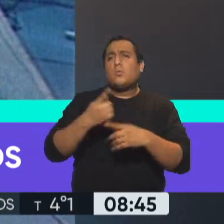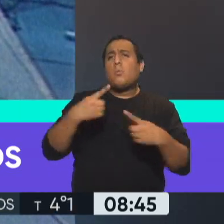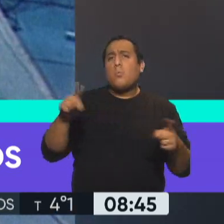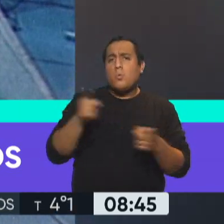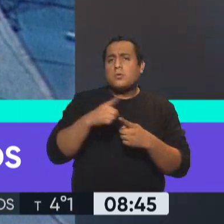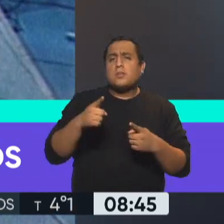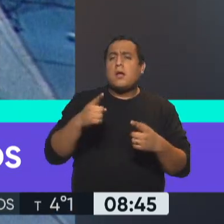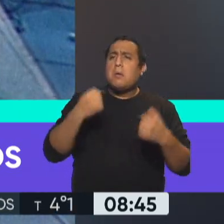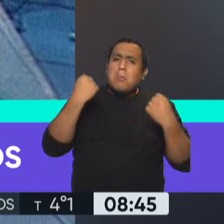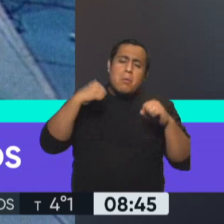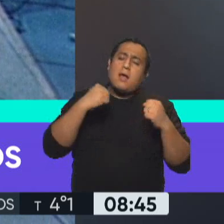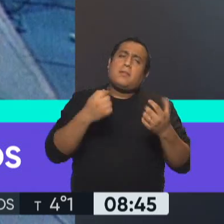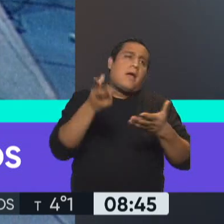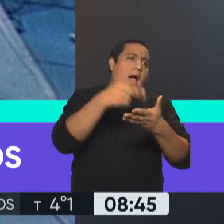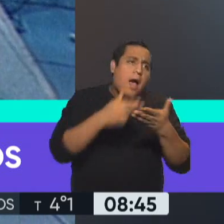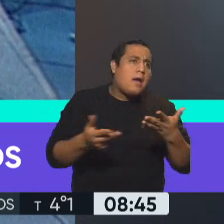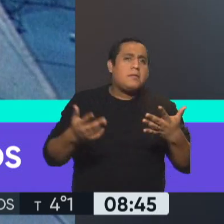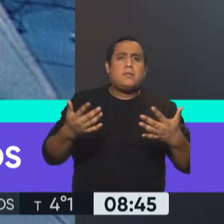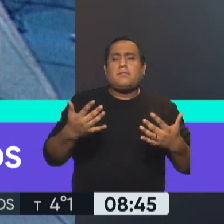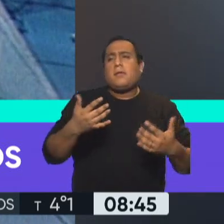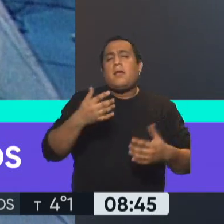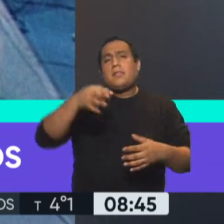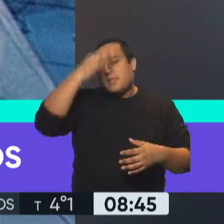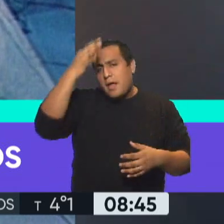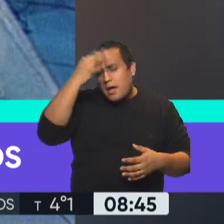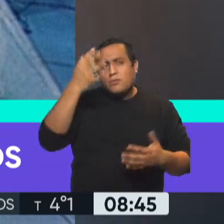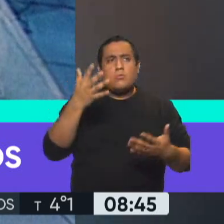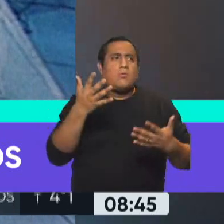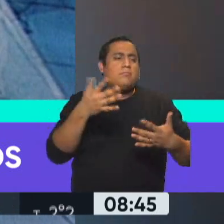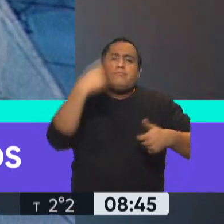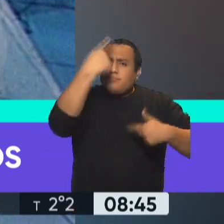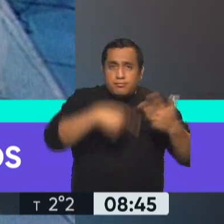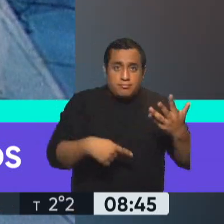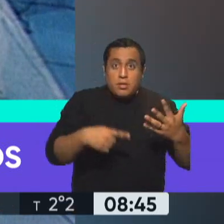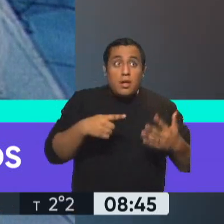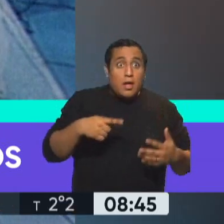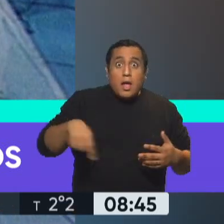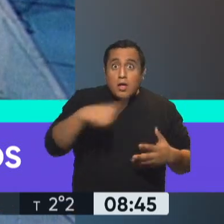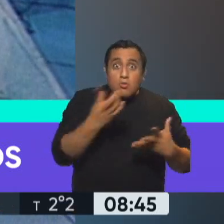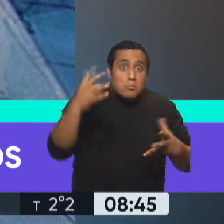práctica del arte en general, porque no es solamente la música, son chicos salvados.